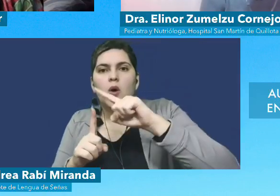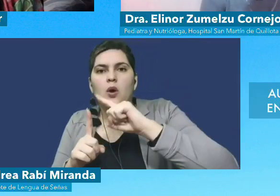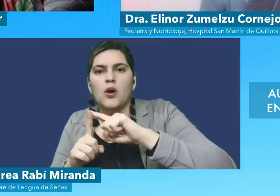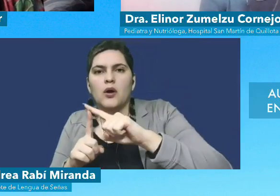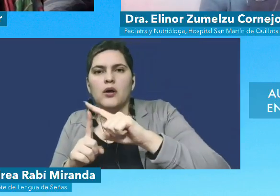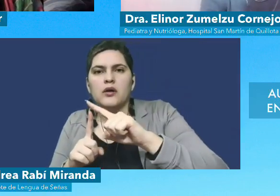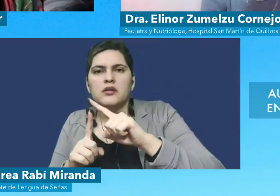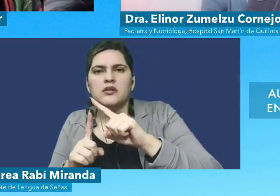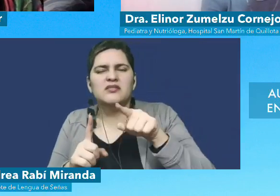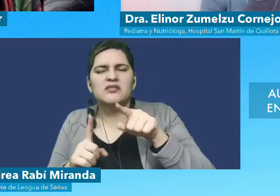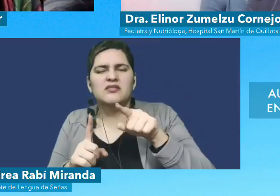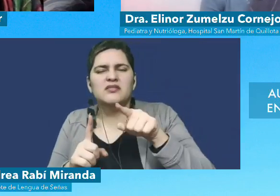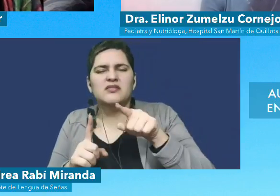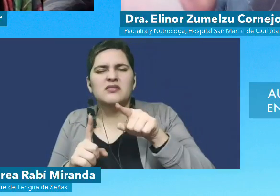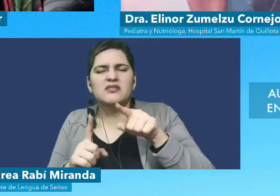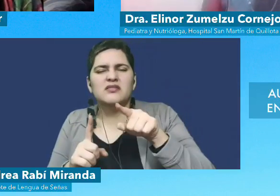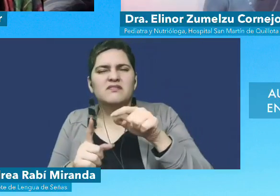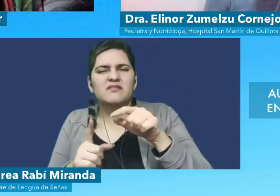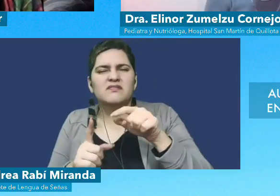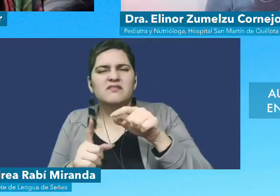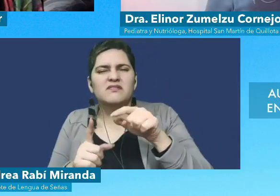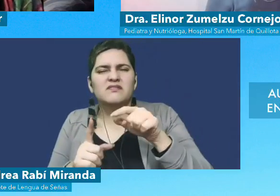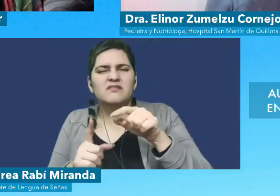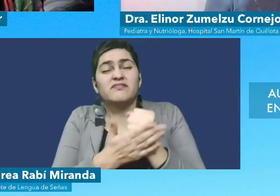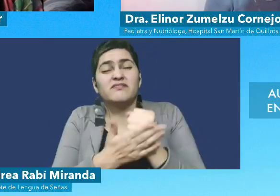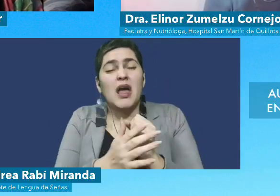es como de repente decir, bueno, soy ansioso, nada que hacer.